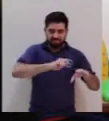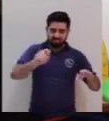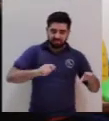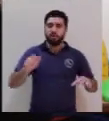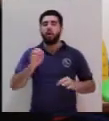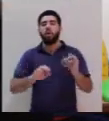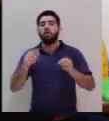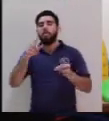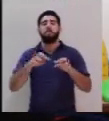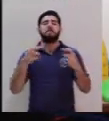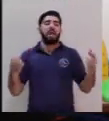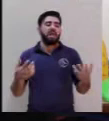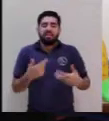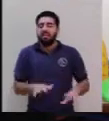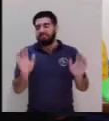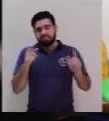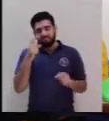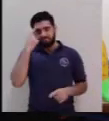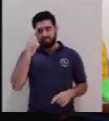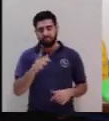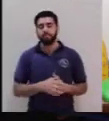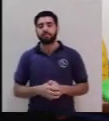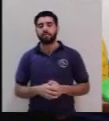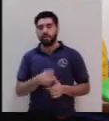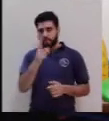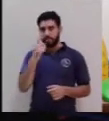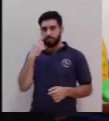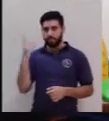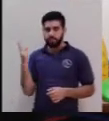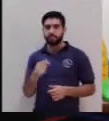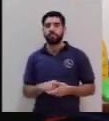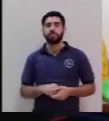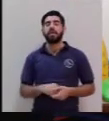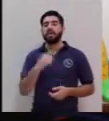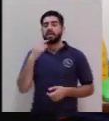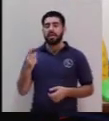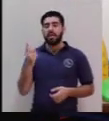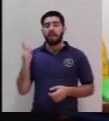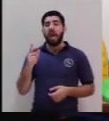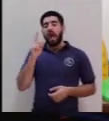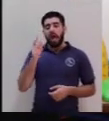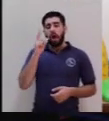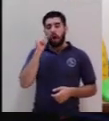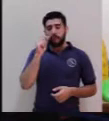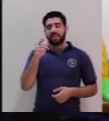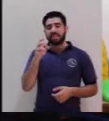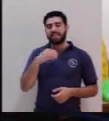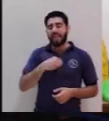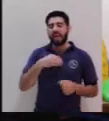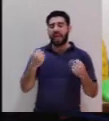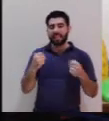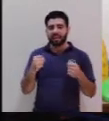tener un problema. ¿Sí? André, por favor. Bueno, vamos a ver. ¿Si lo puedes leer? Alberto ha decidido hacer un descuento a las botas